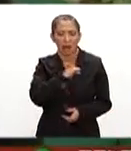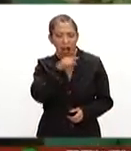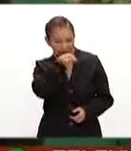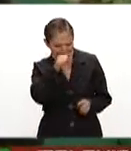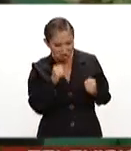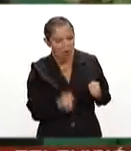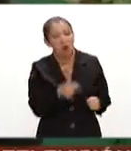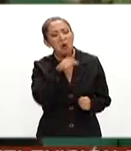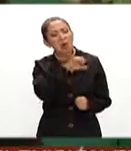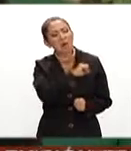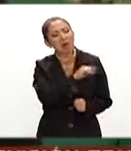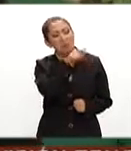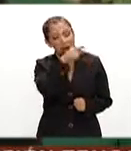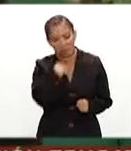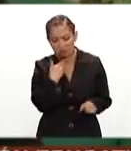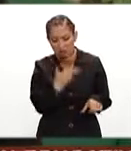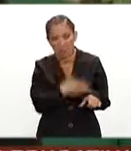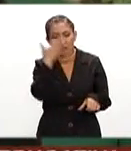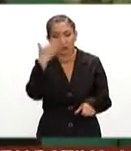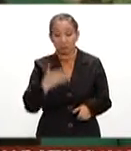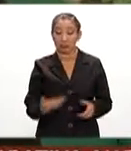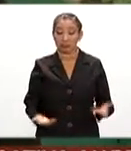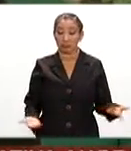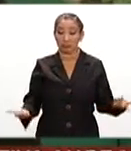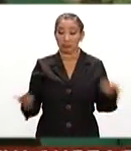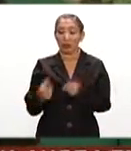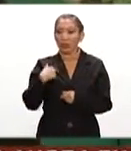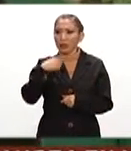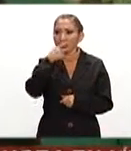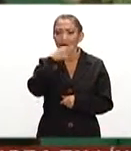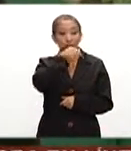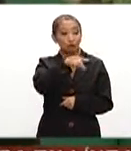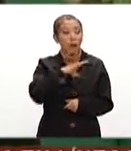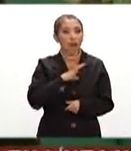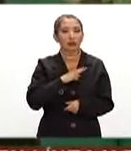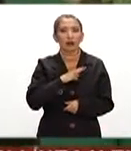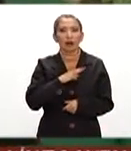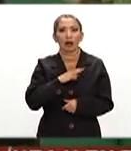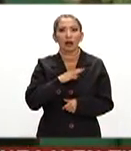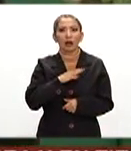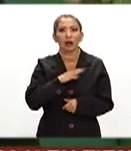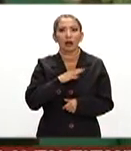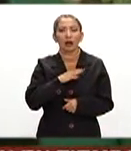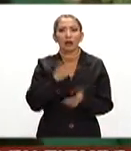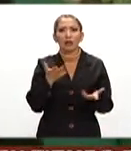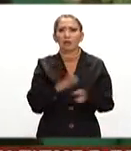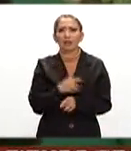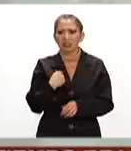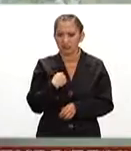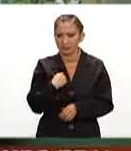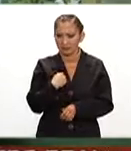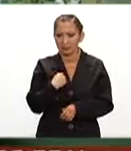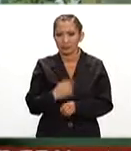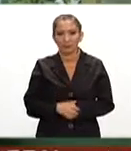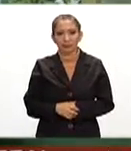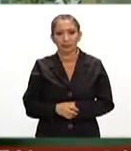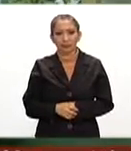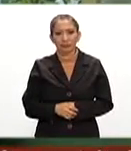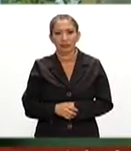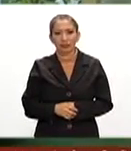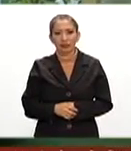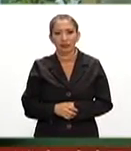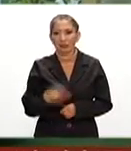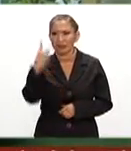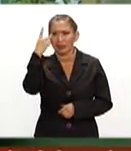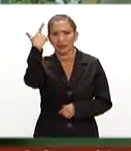hizo, puesto que le pasó esto. Cuando a uno le dicen tiene cáncer, luego dice uno, ¿por qué yo? Pues también